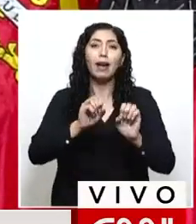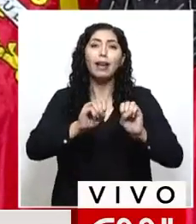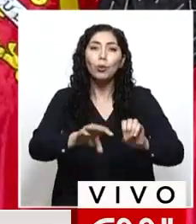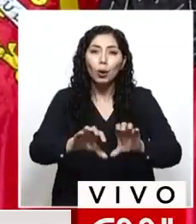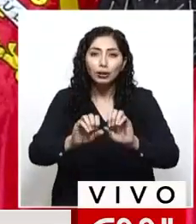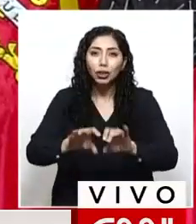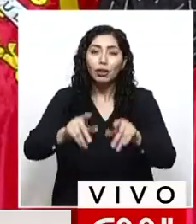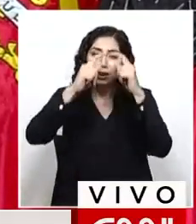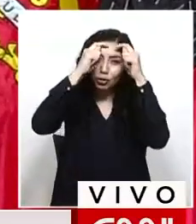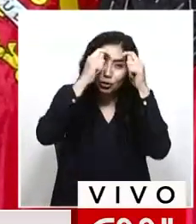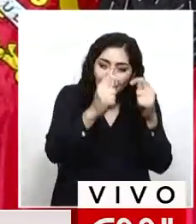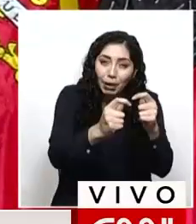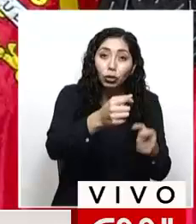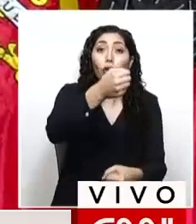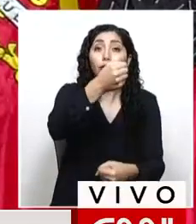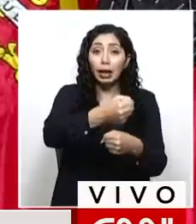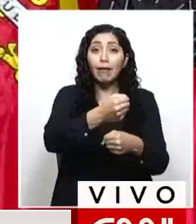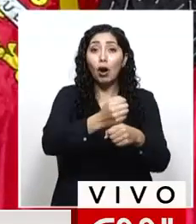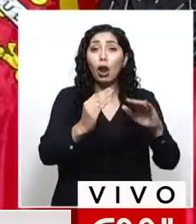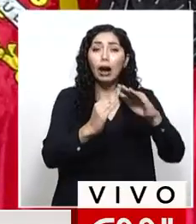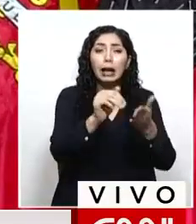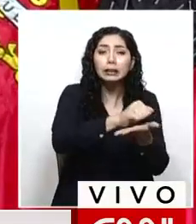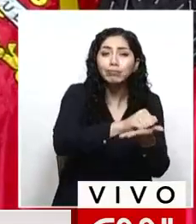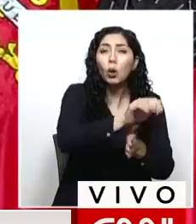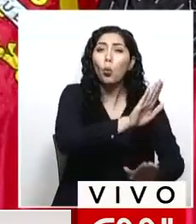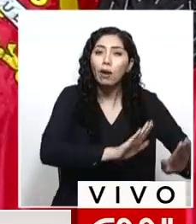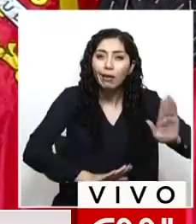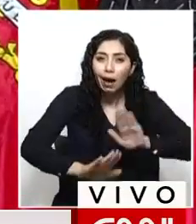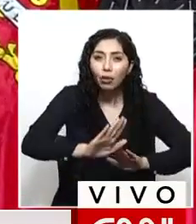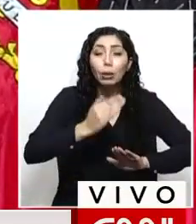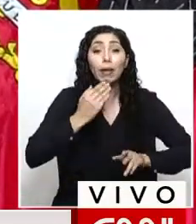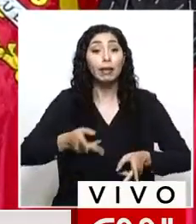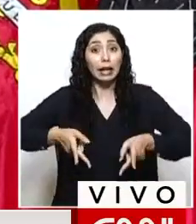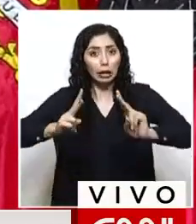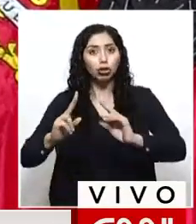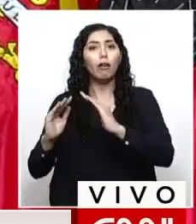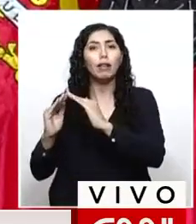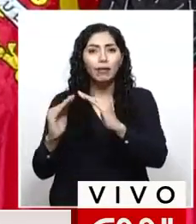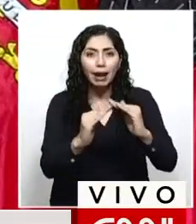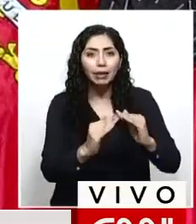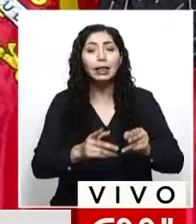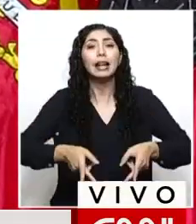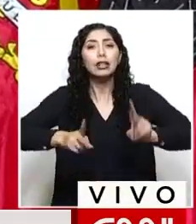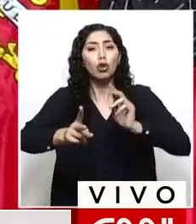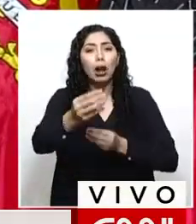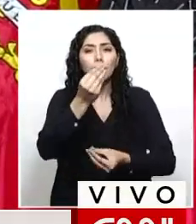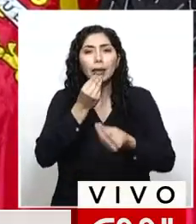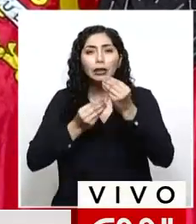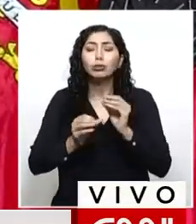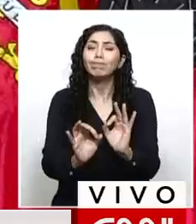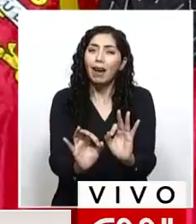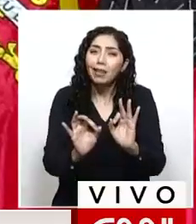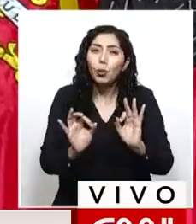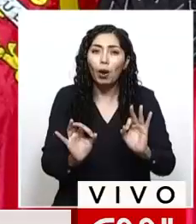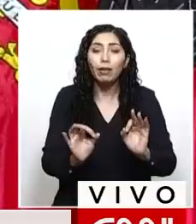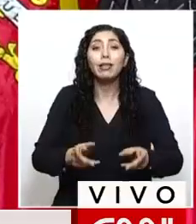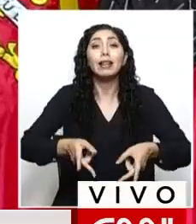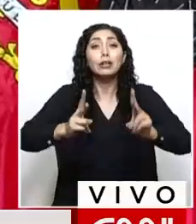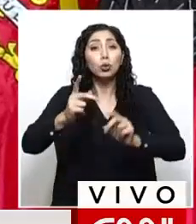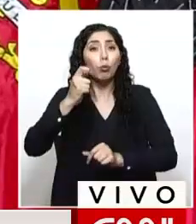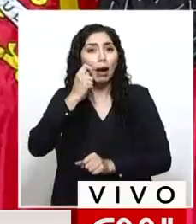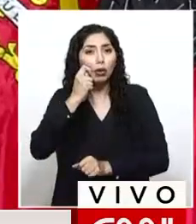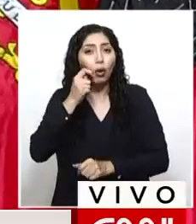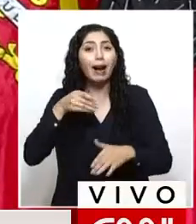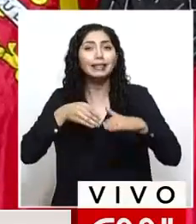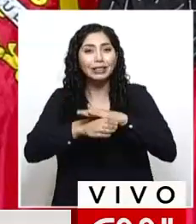del trabajo doméstico y de cuidados, el derecho a la vivienda, a la alimentación adecuada, el derecho humano al agua, el